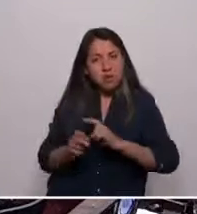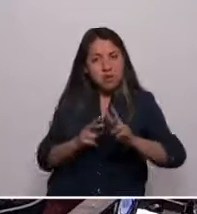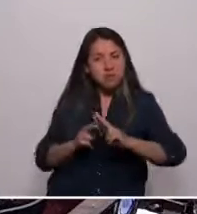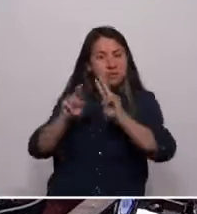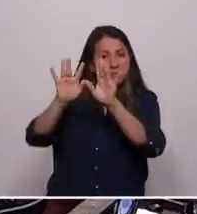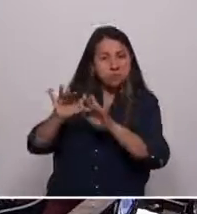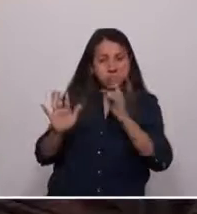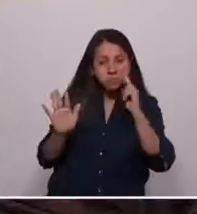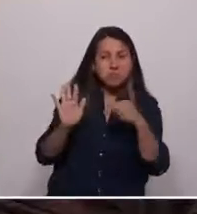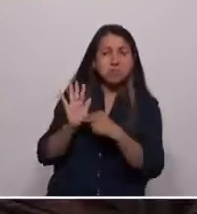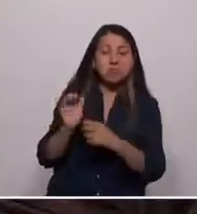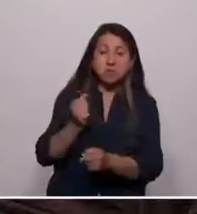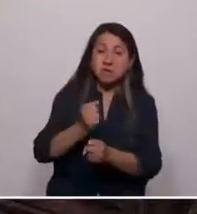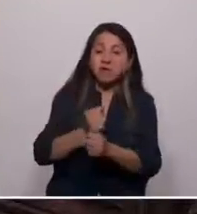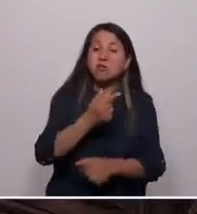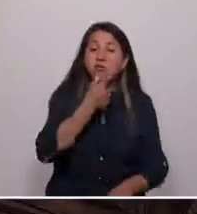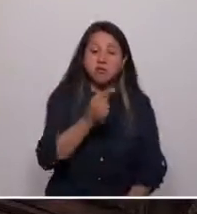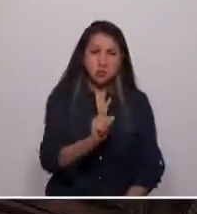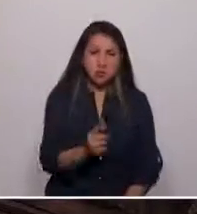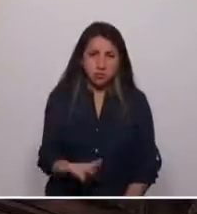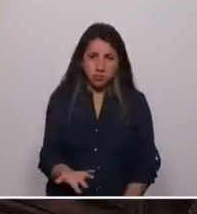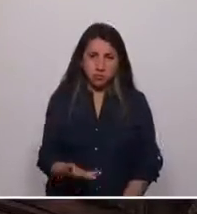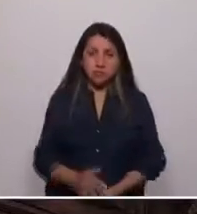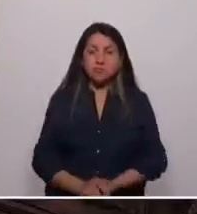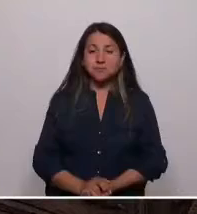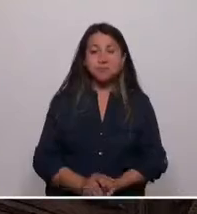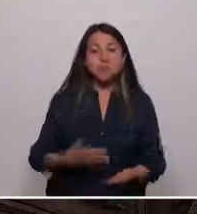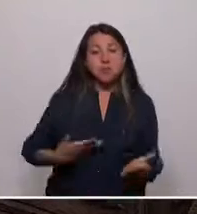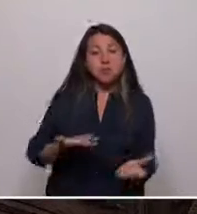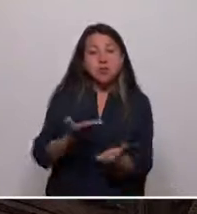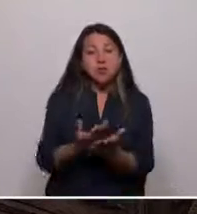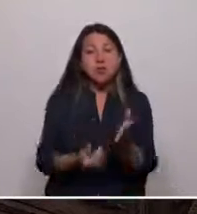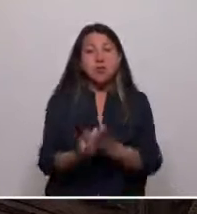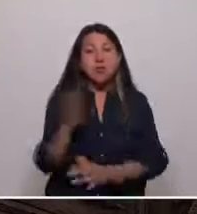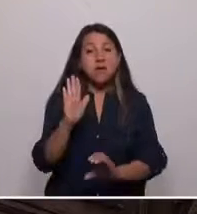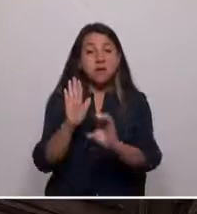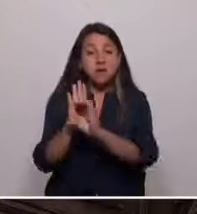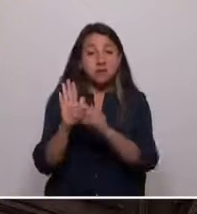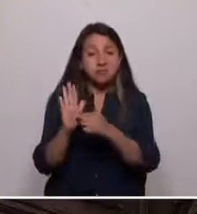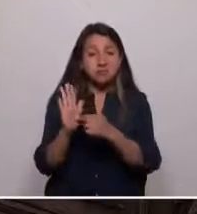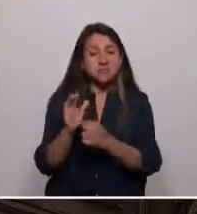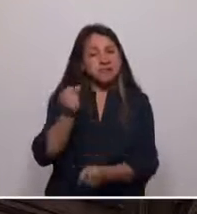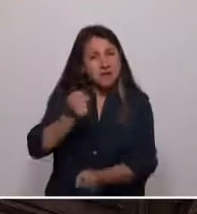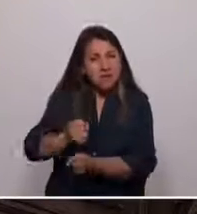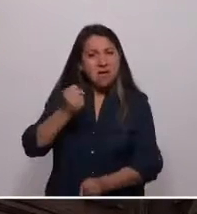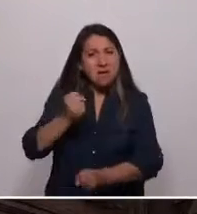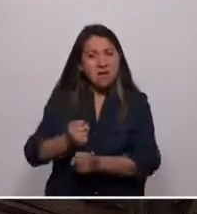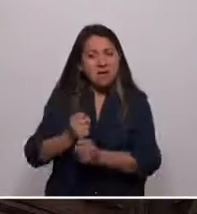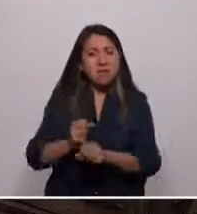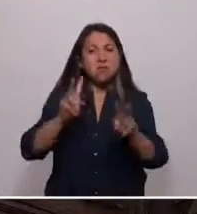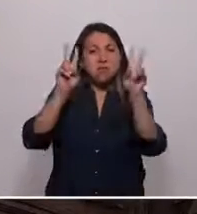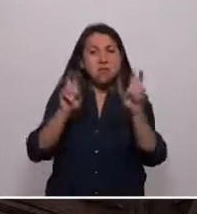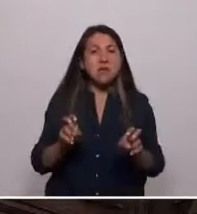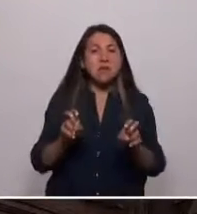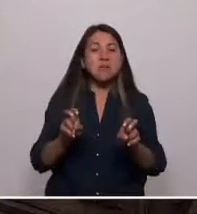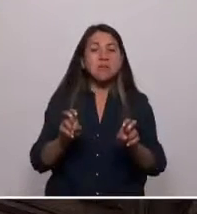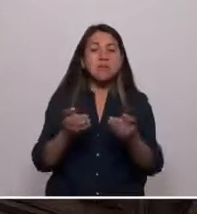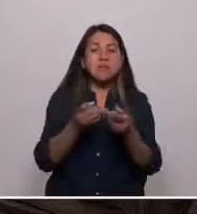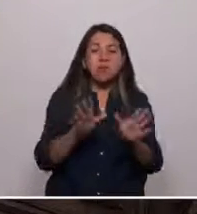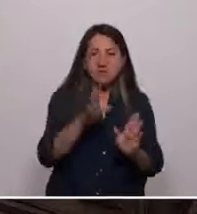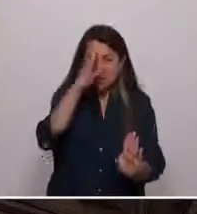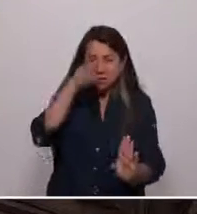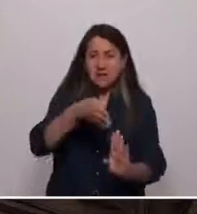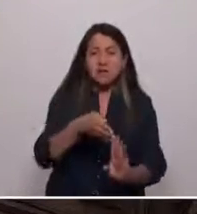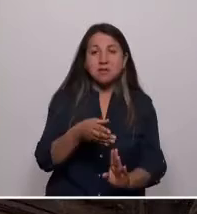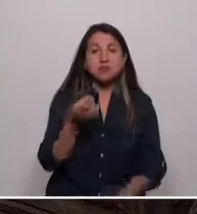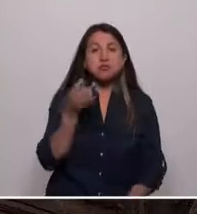y no será tarea fácil. Proponer que en la nueva Carta Fundamental trabajemos el tema de la democracia directa, no